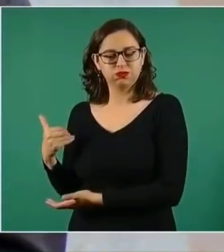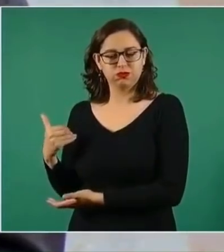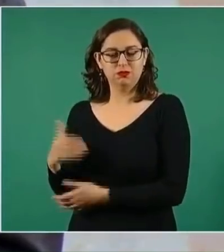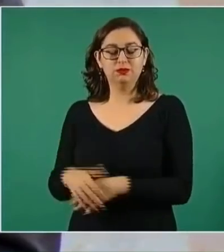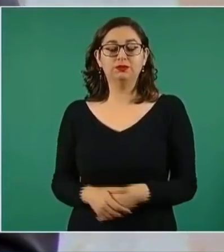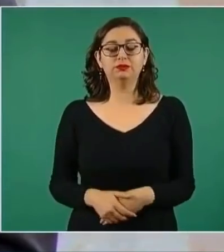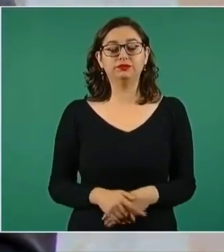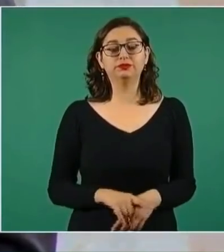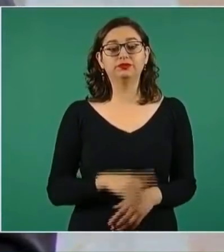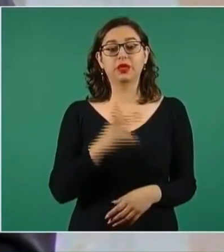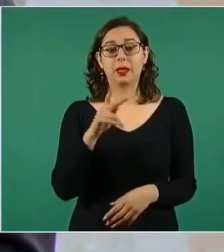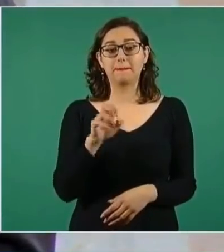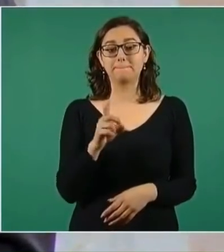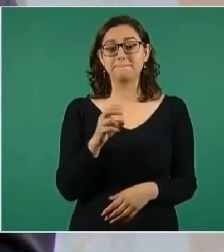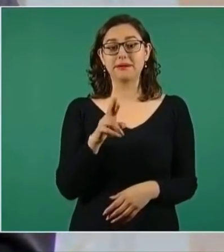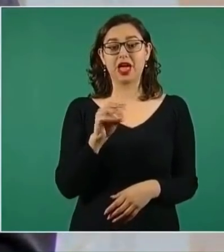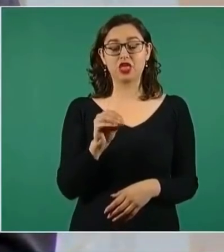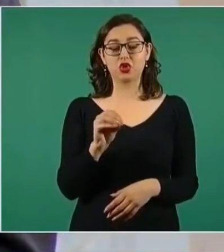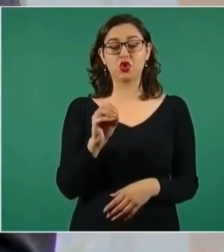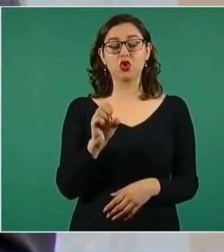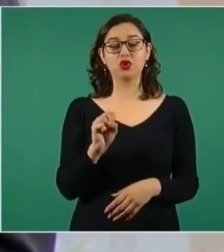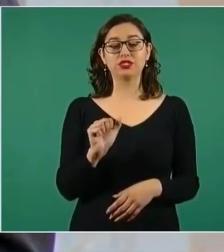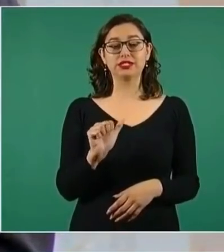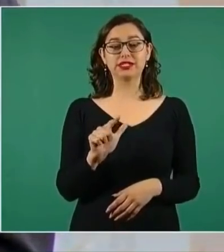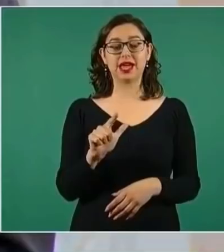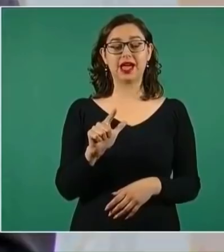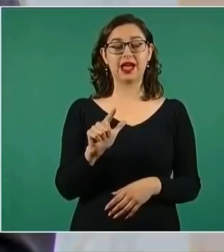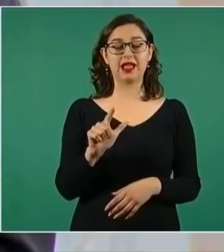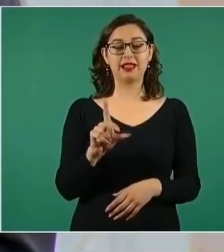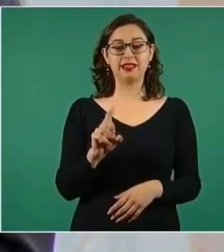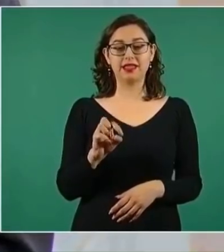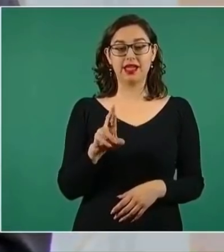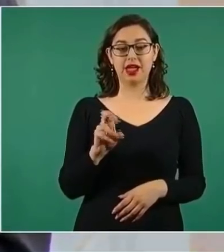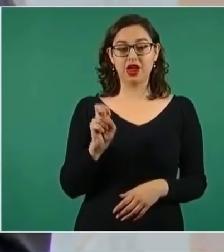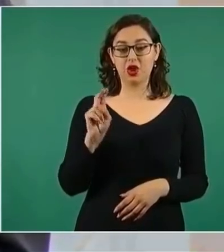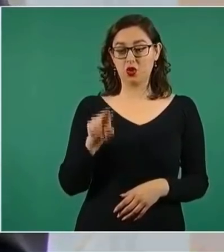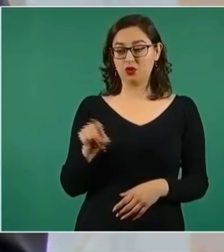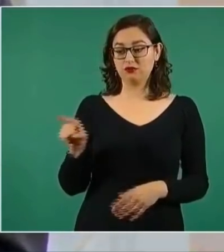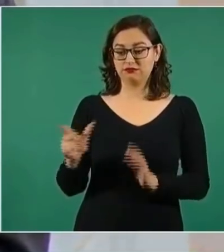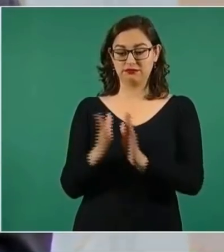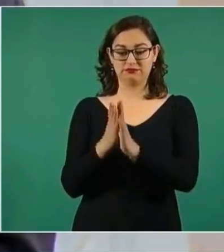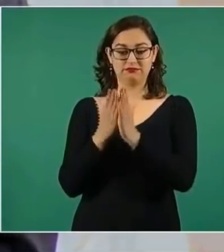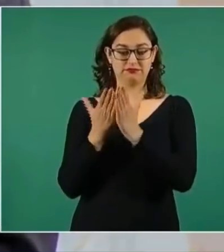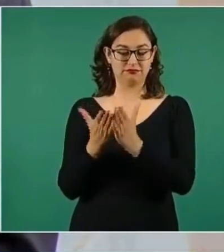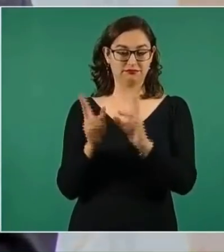Pedro Salmerón, en su reciente libro La batalla por Tenochtitlán,